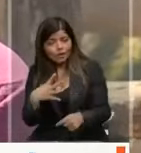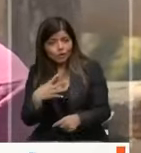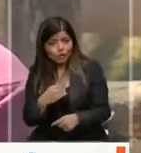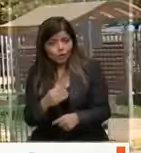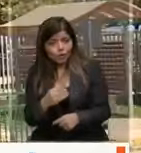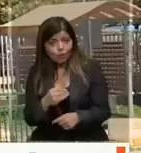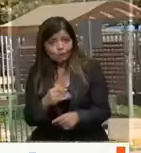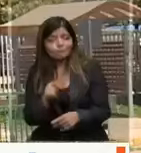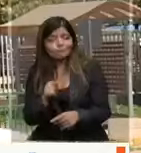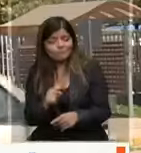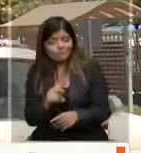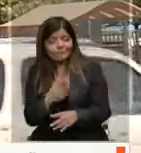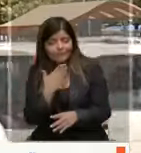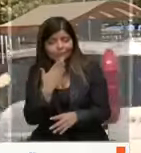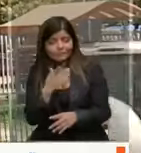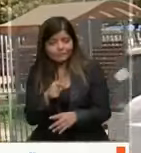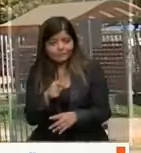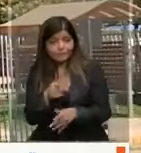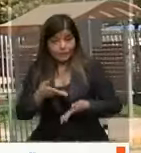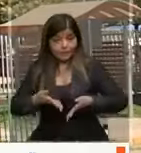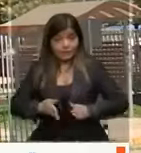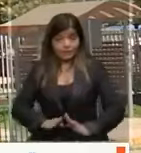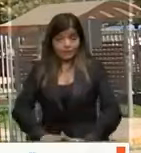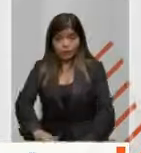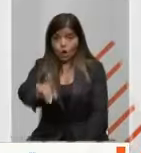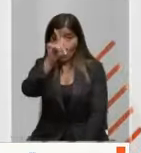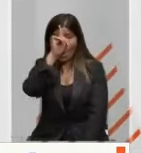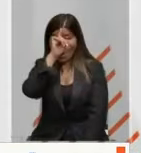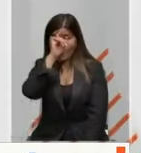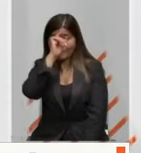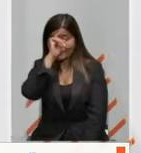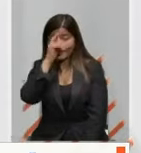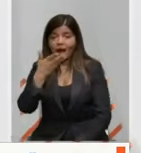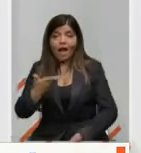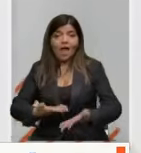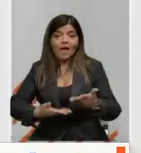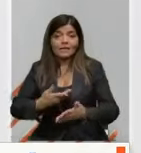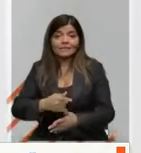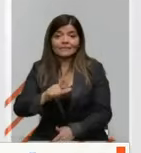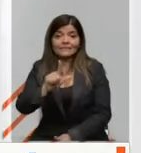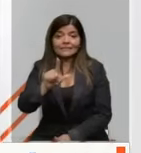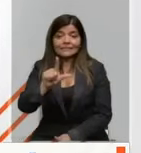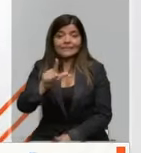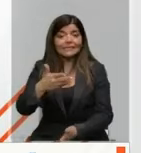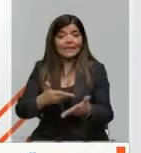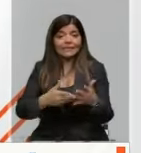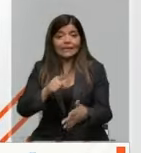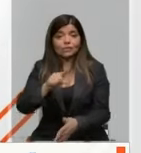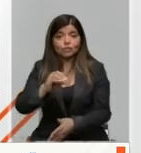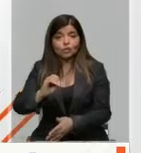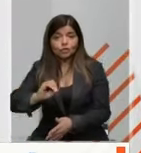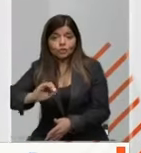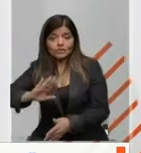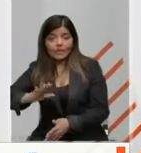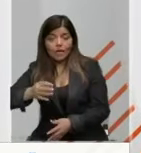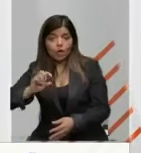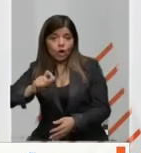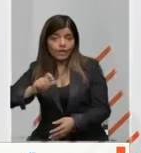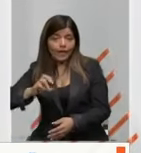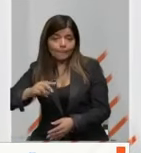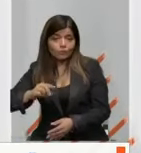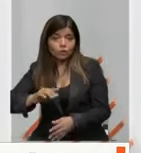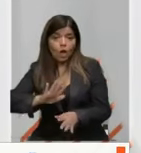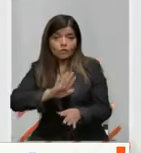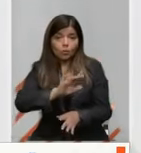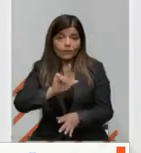Mucho más que eso. Al nacer en el hospital de Curanilagua pesó 7 kilos 105 gramos y midió 57